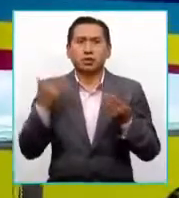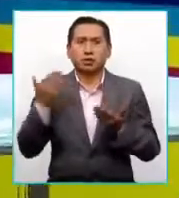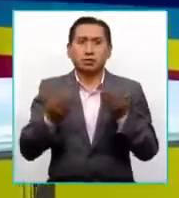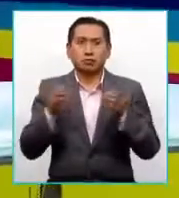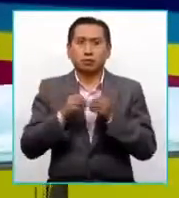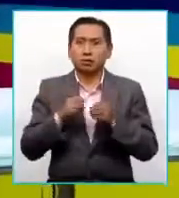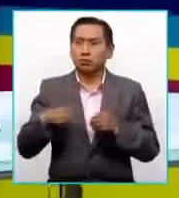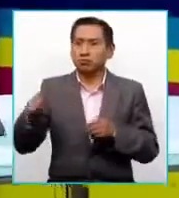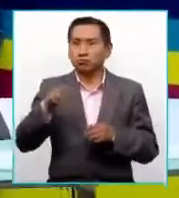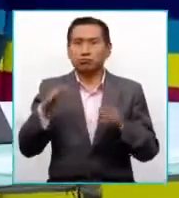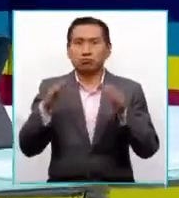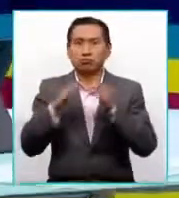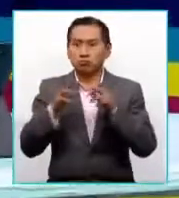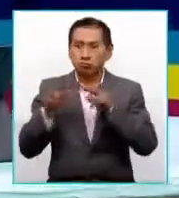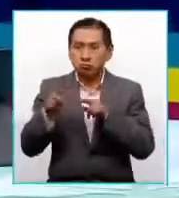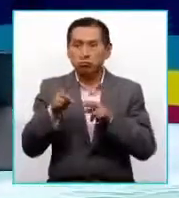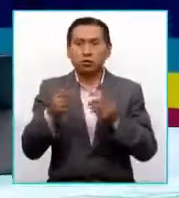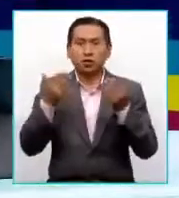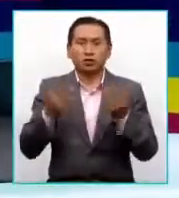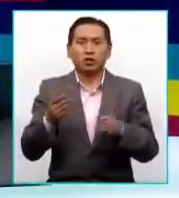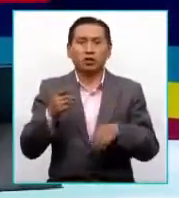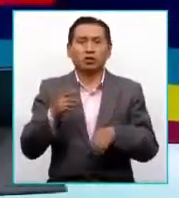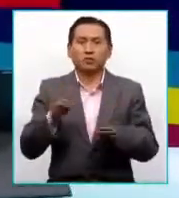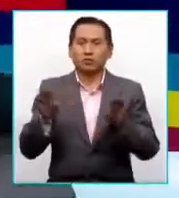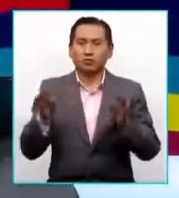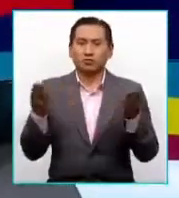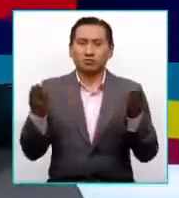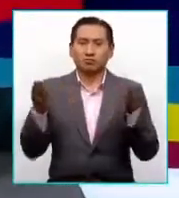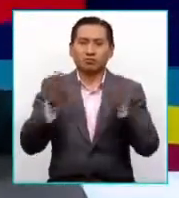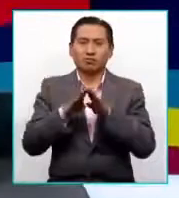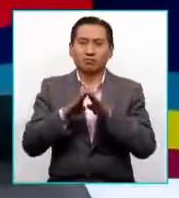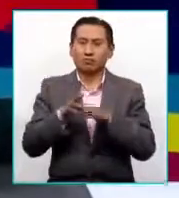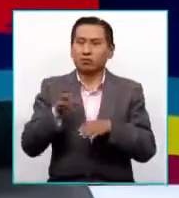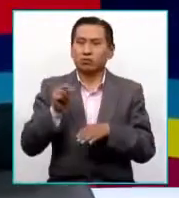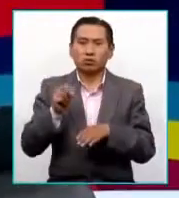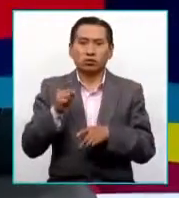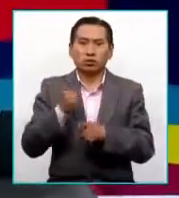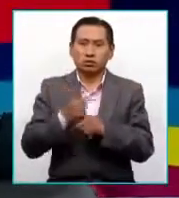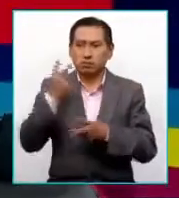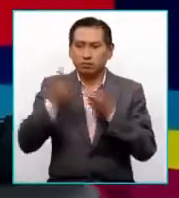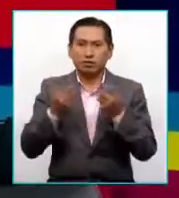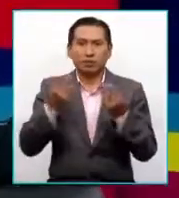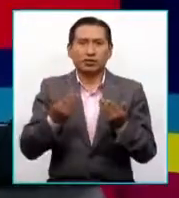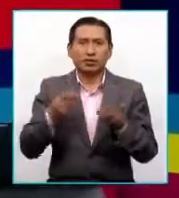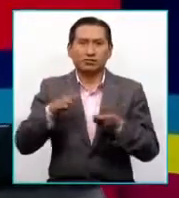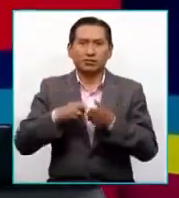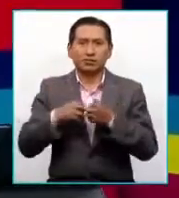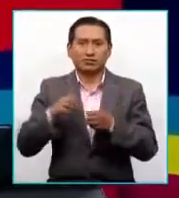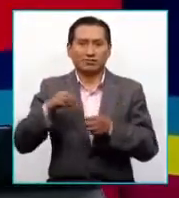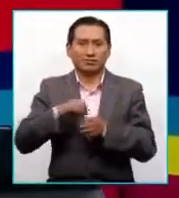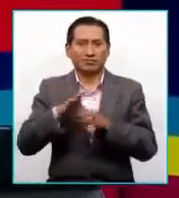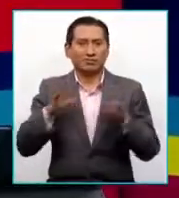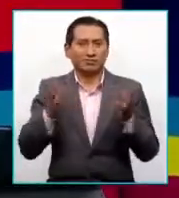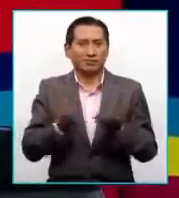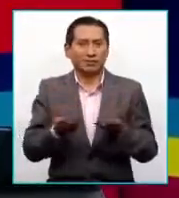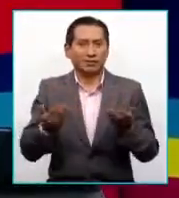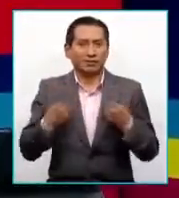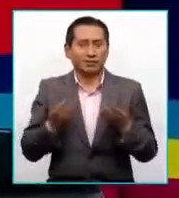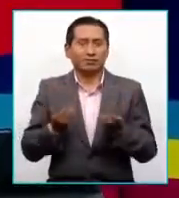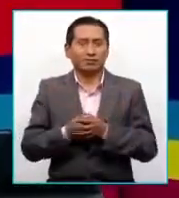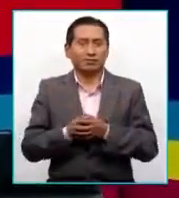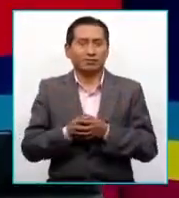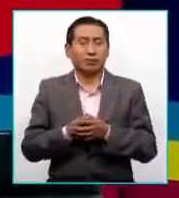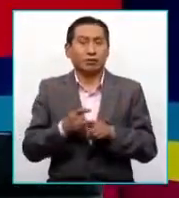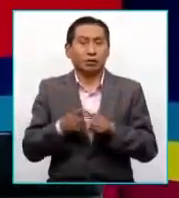acercarnos a los museos en un momento en el que las puertas, si bien se abren, no son las más adecuadas para visitar por las condiciones en las que nos encontramos ante la